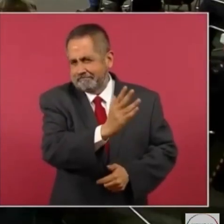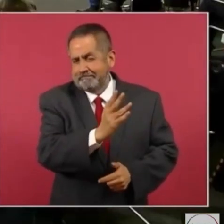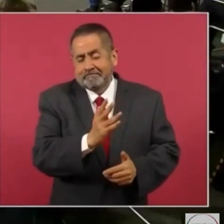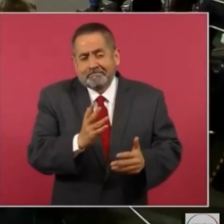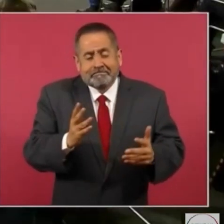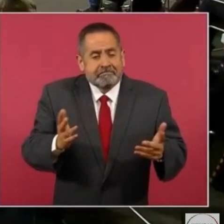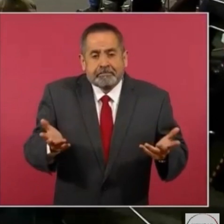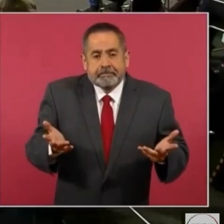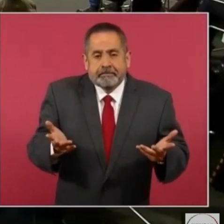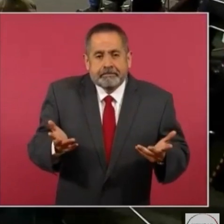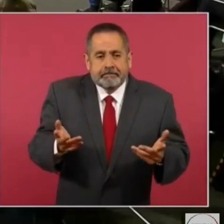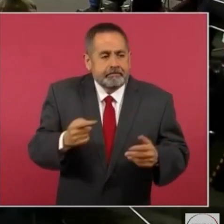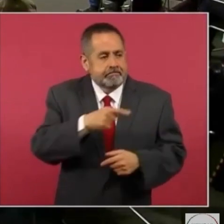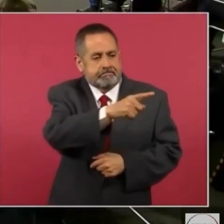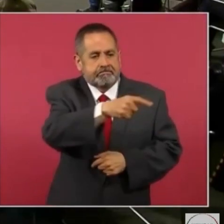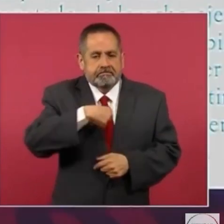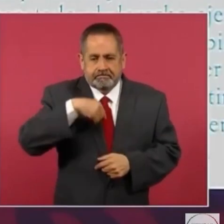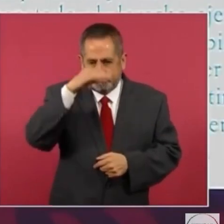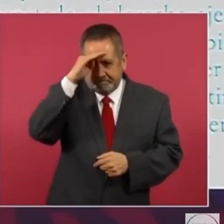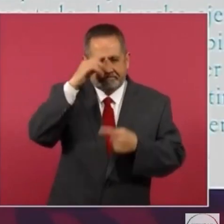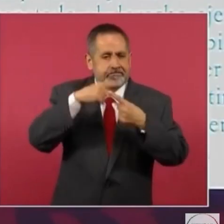Pero pensamos distinto.